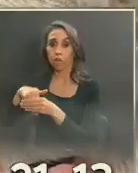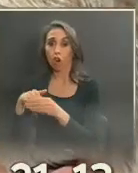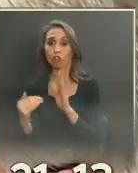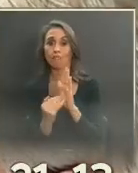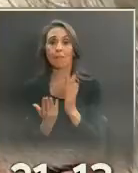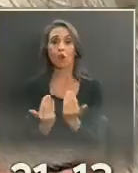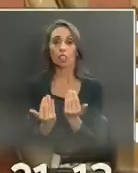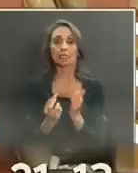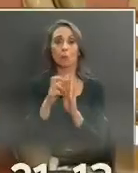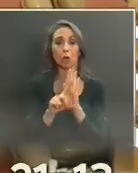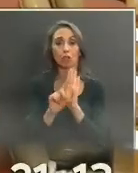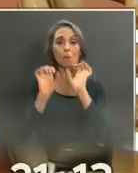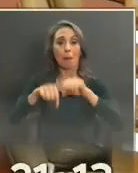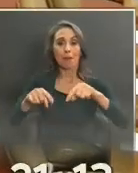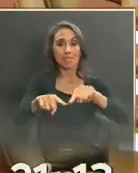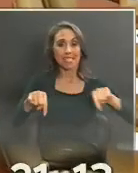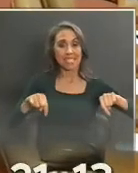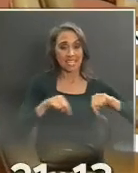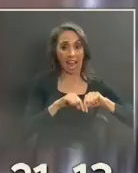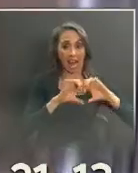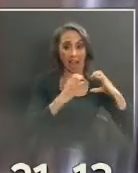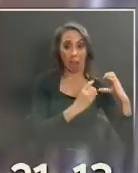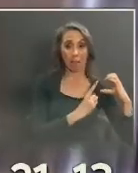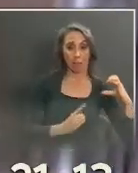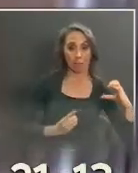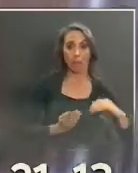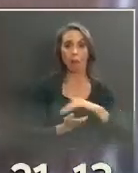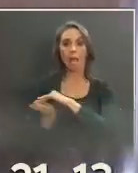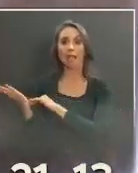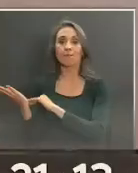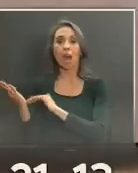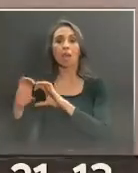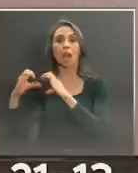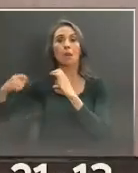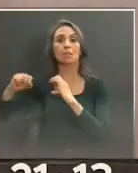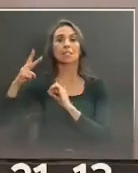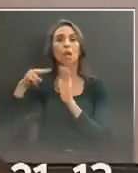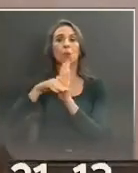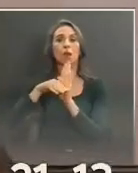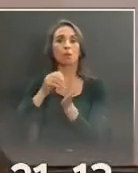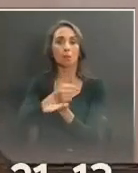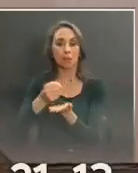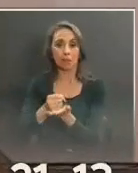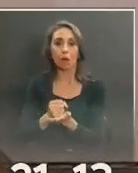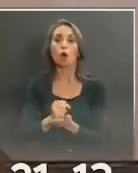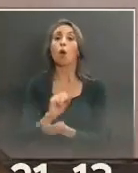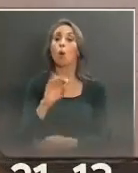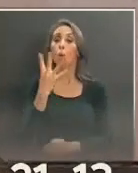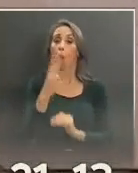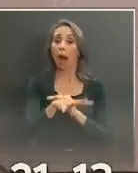necesita el proyecto en la sala para poder avanzar a segundo trámite. Cuarto retiro que sigue generando polémica.